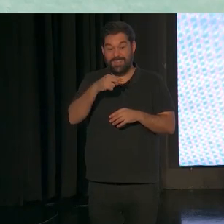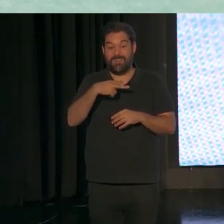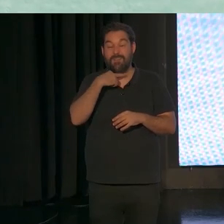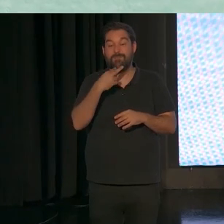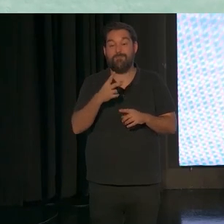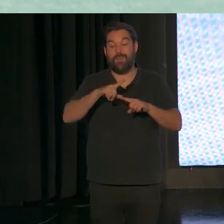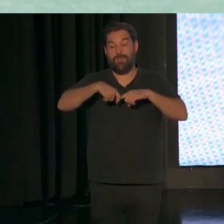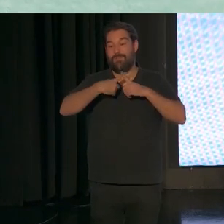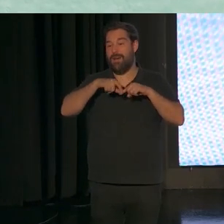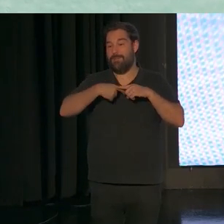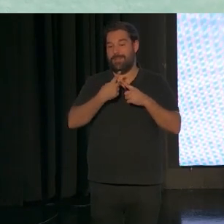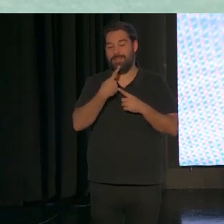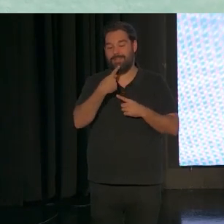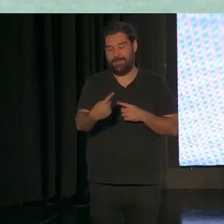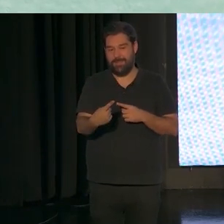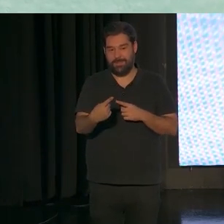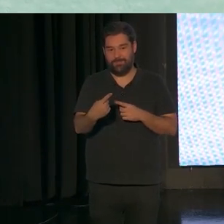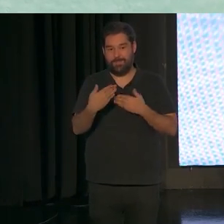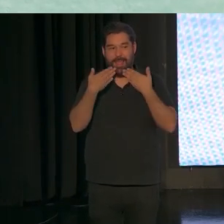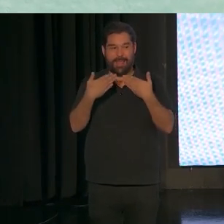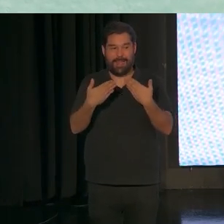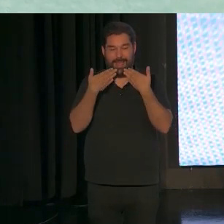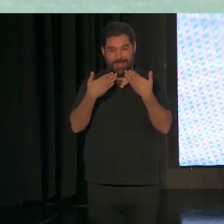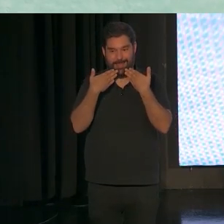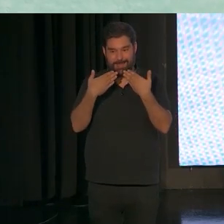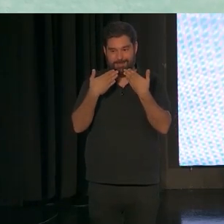la familia Muchas gracias soledad Muchas